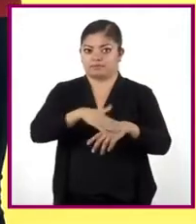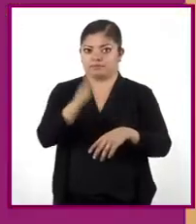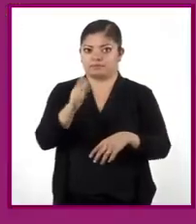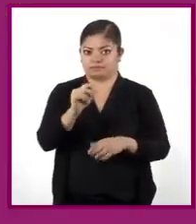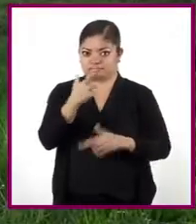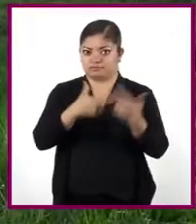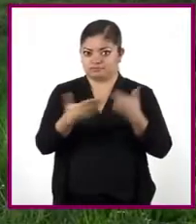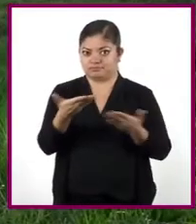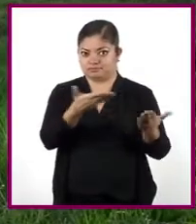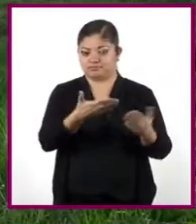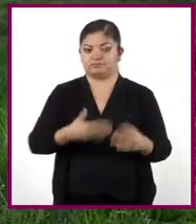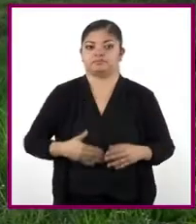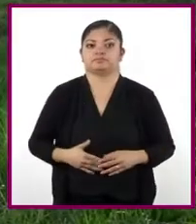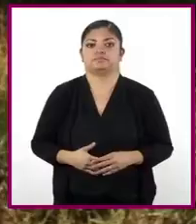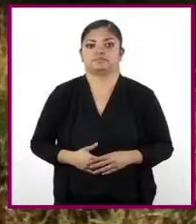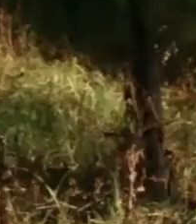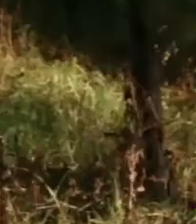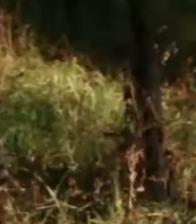¡Adelante!